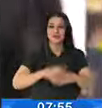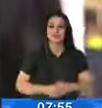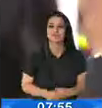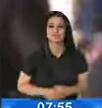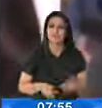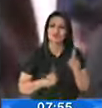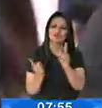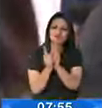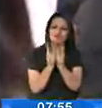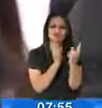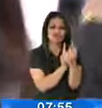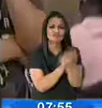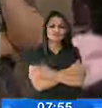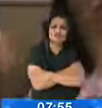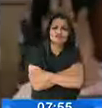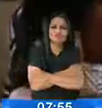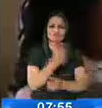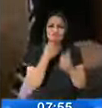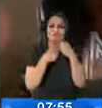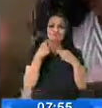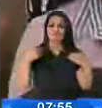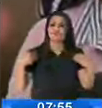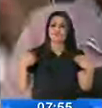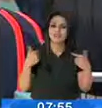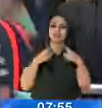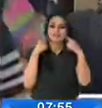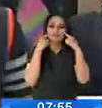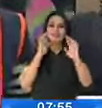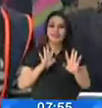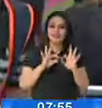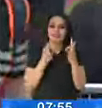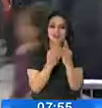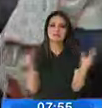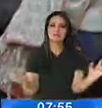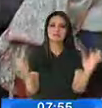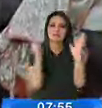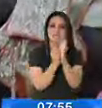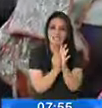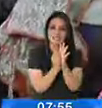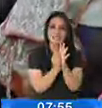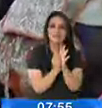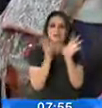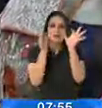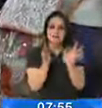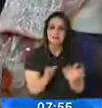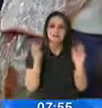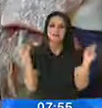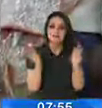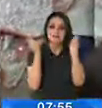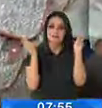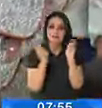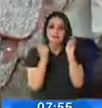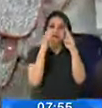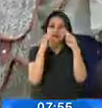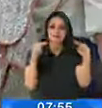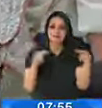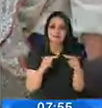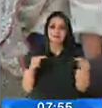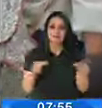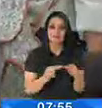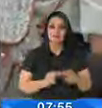Fuertes abrazos, lágrimas y risas. Es el reencuentro familiar que propician estas festividades de